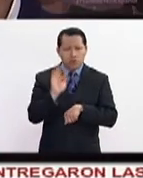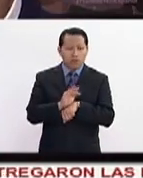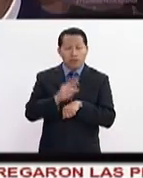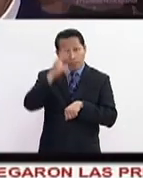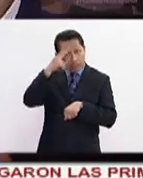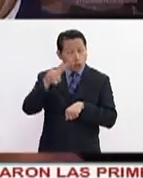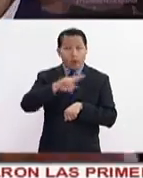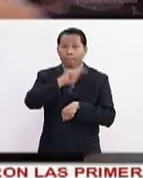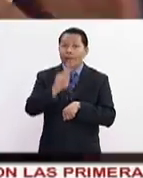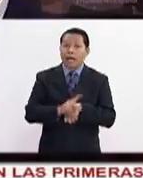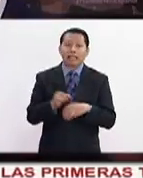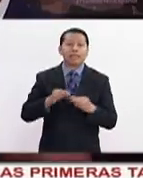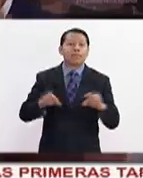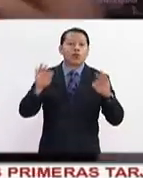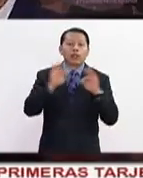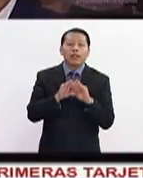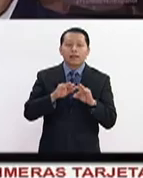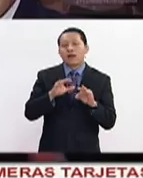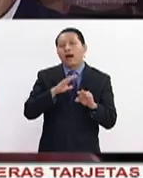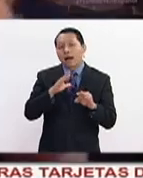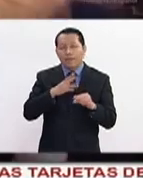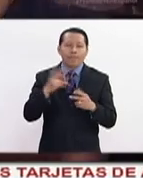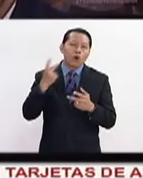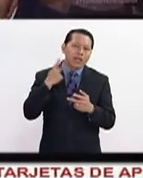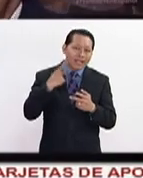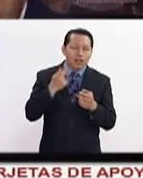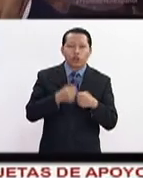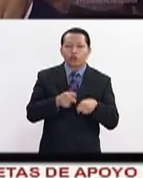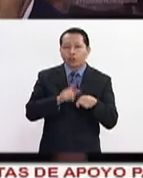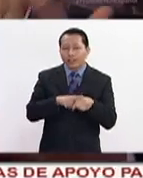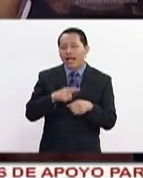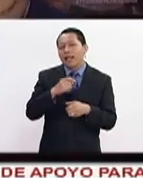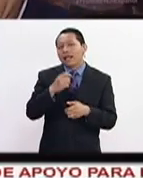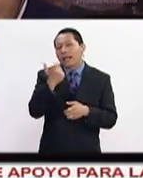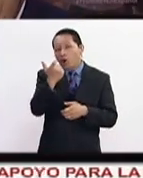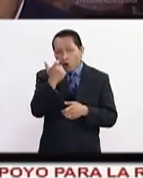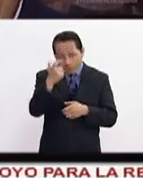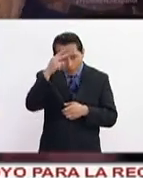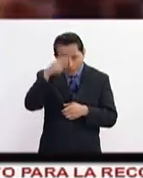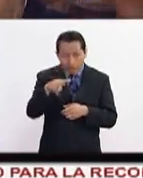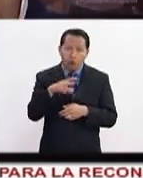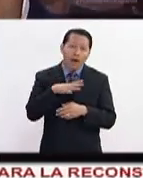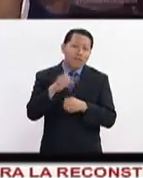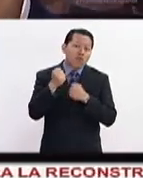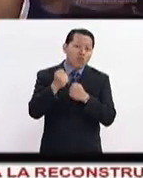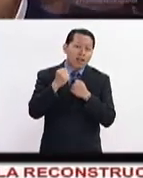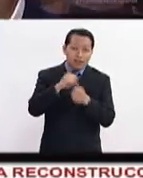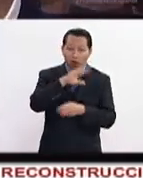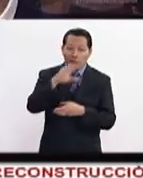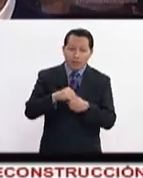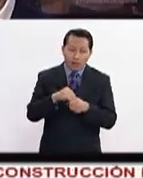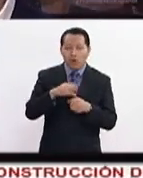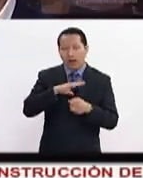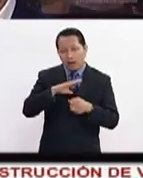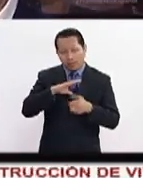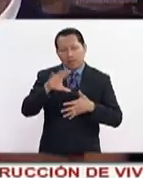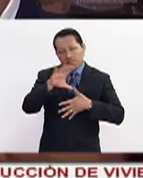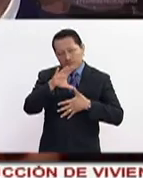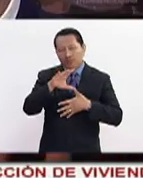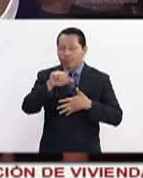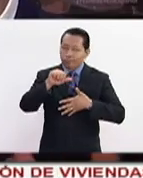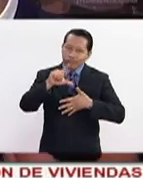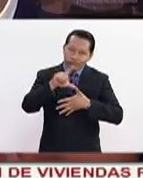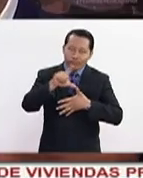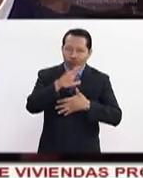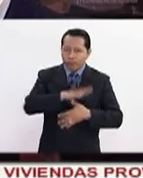muy importante, los procesos políticos, sociales, la economía mexicana tienen un peso muy grande en el conjunto del subcontinente. Entonces,